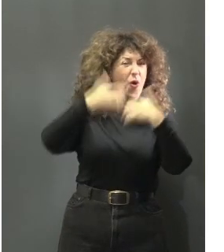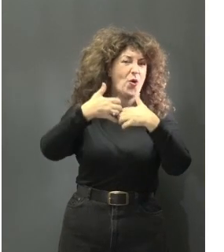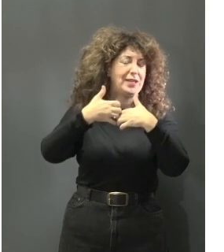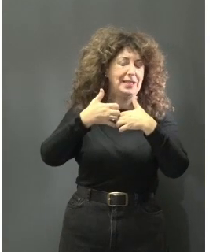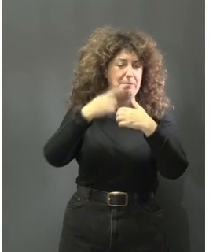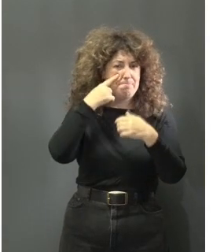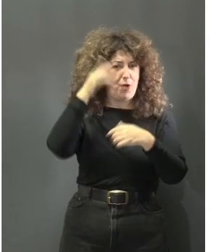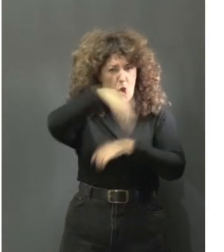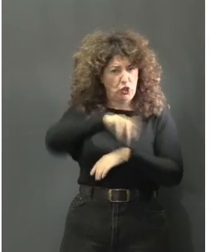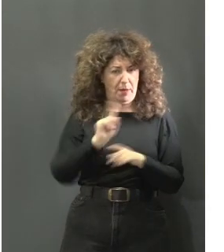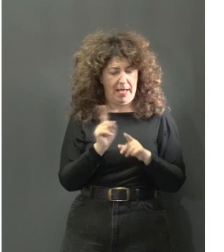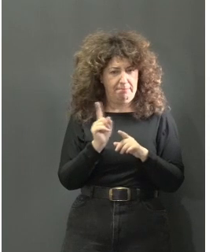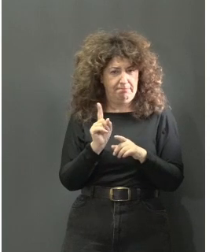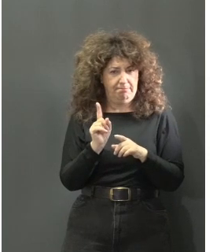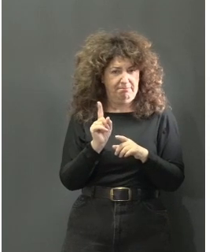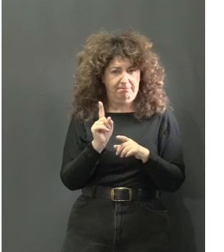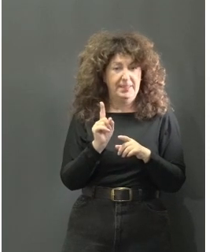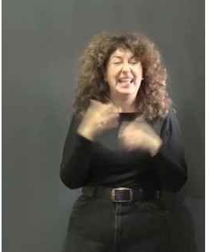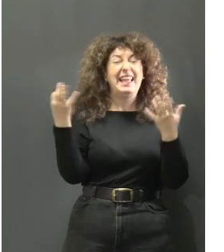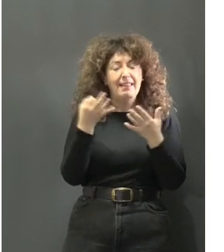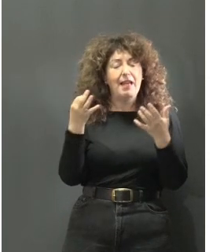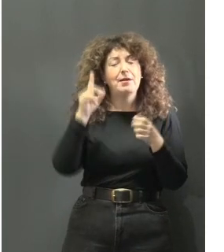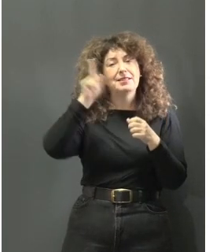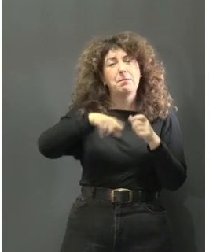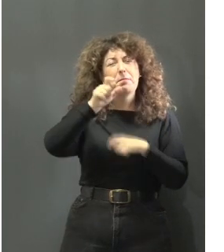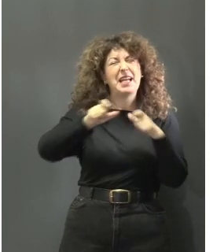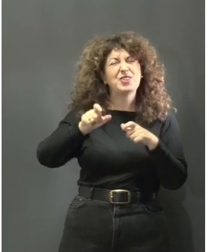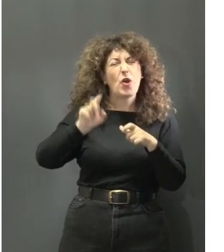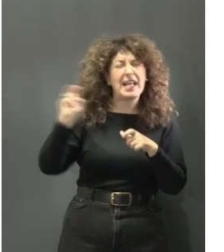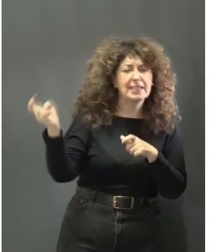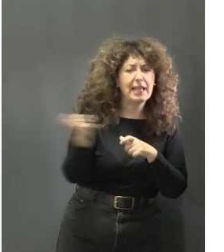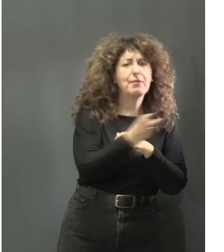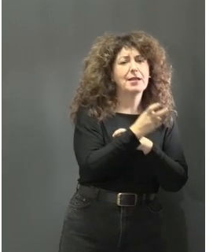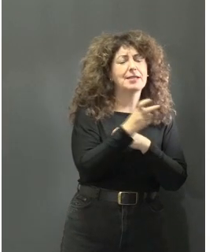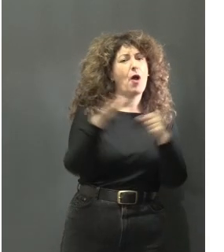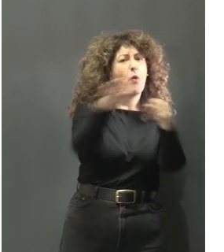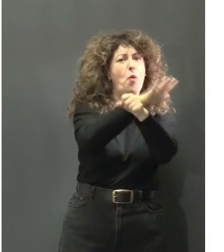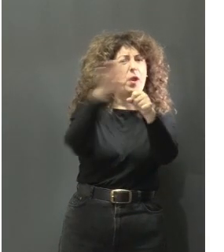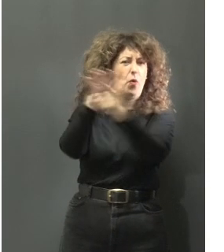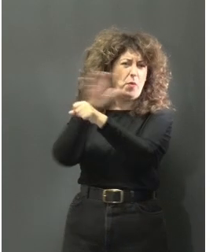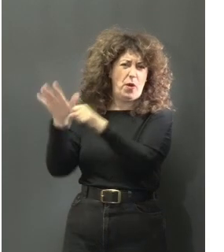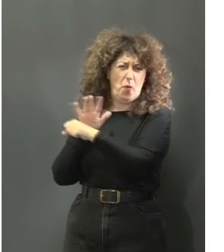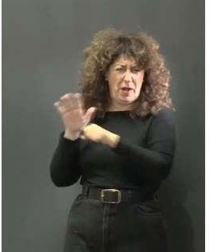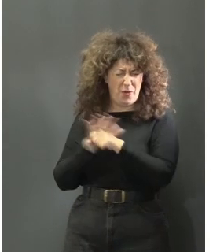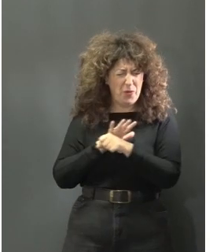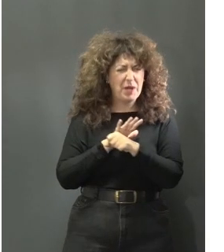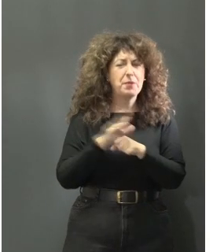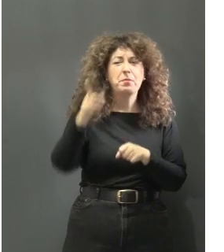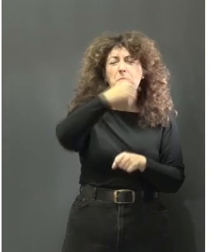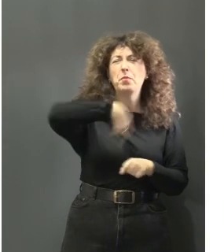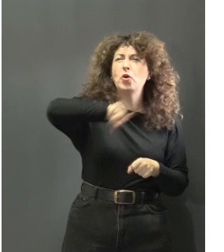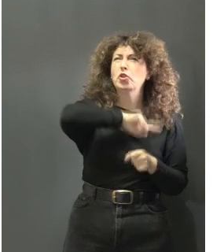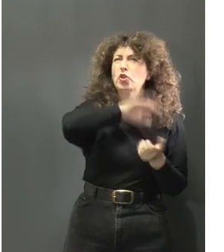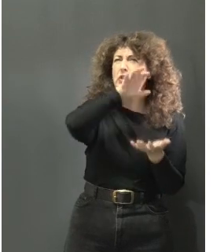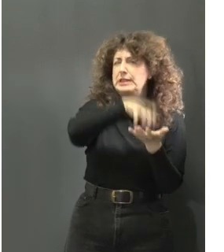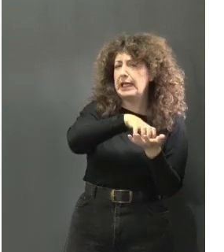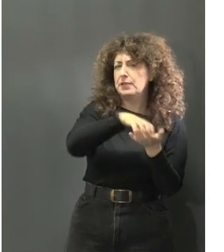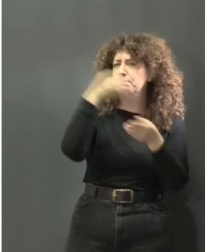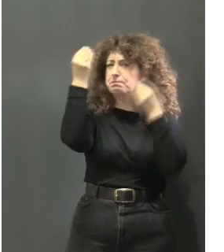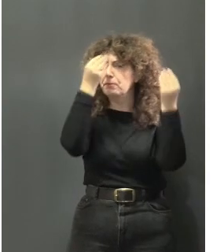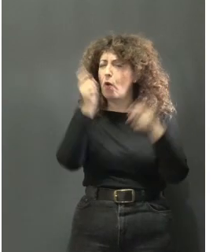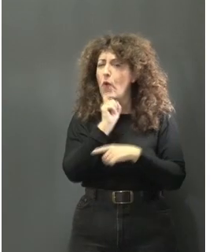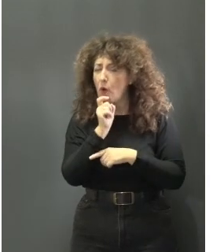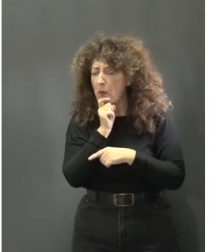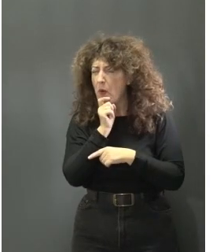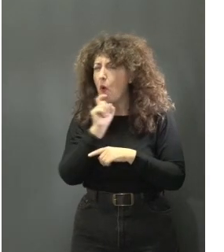abarcar a una diversidad muy grande de personas. Entonces, ¿cómo lo habéis planteado eso en vuestro centro? ¿Ha sido complejo o...? Yo